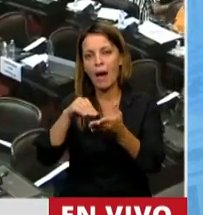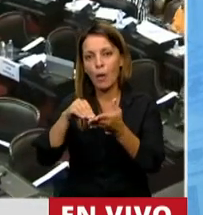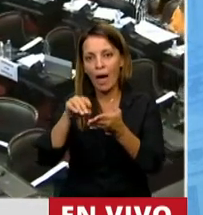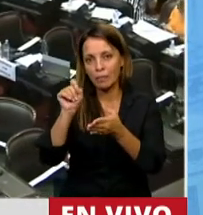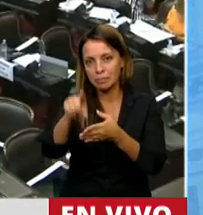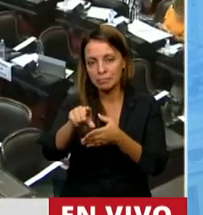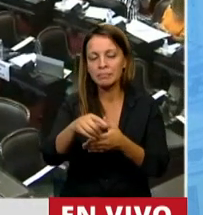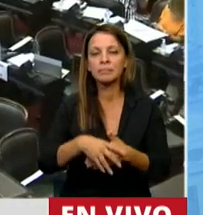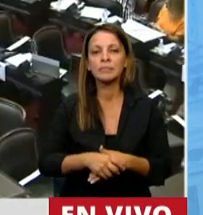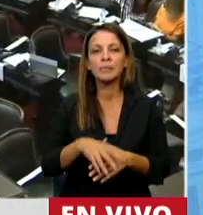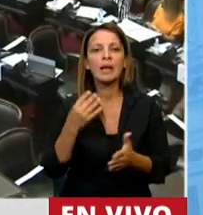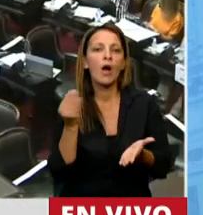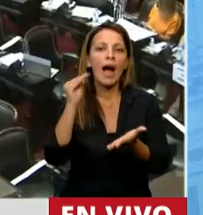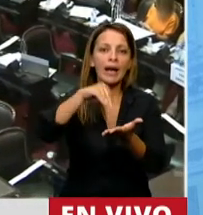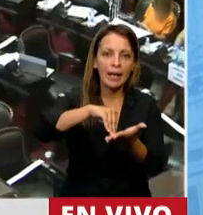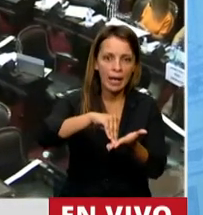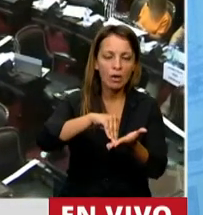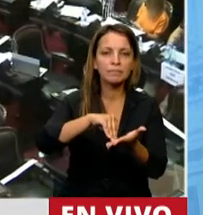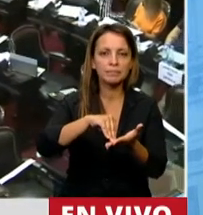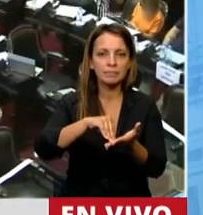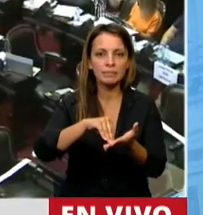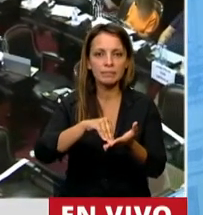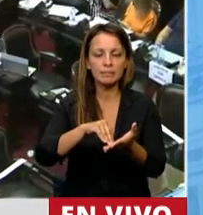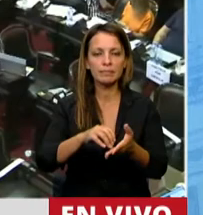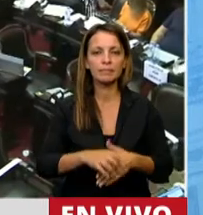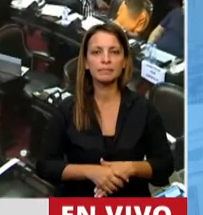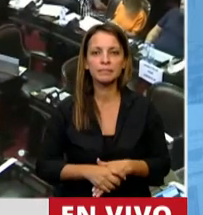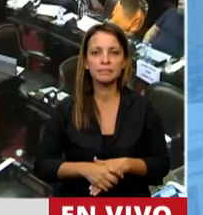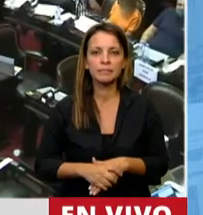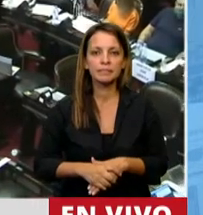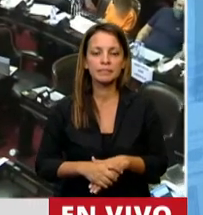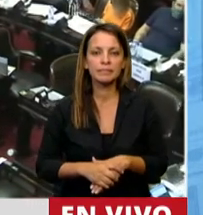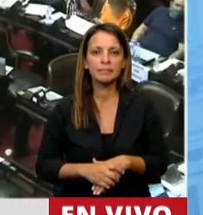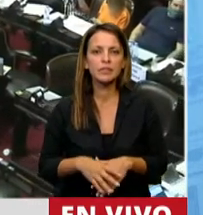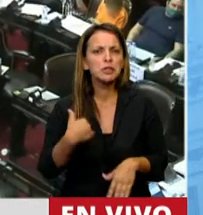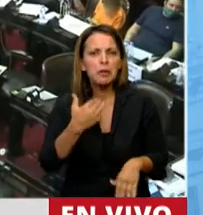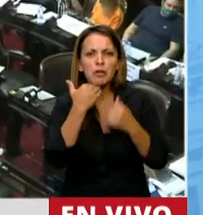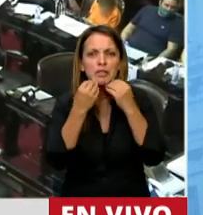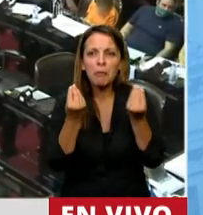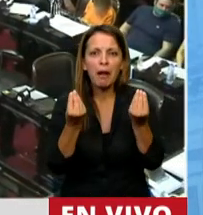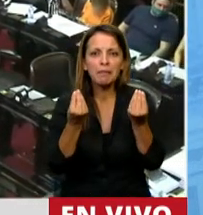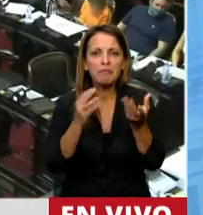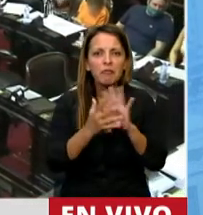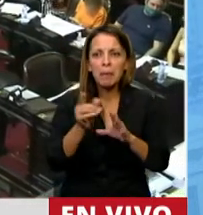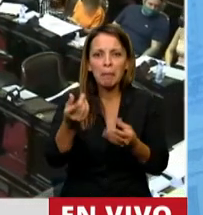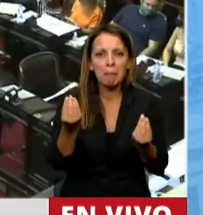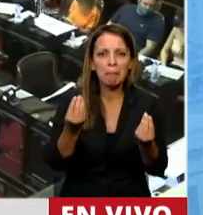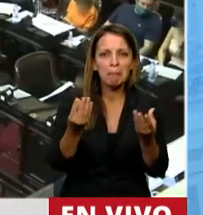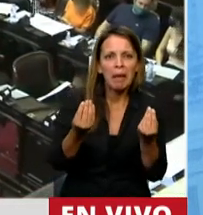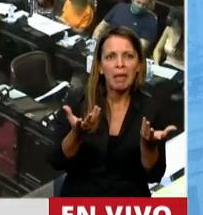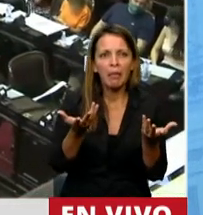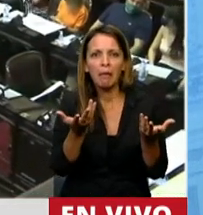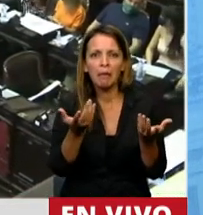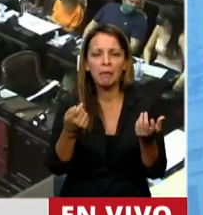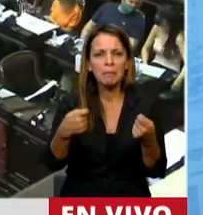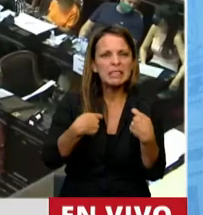Y a esto quiero agregarle, señora Presidenta, que yo no sé cuál es el apriete que tiene el diputado Grande,